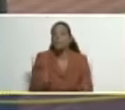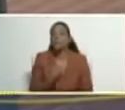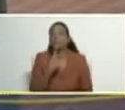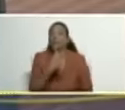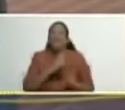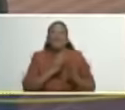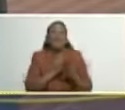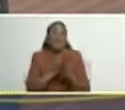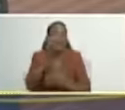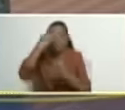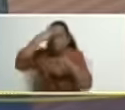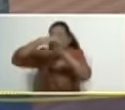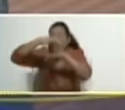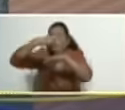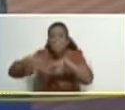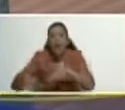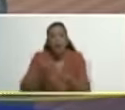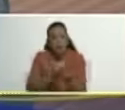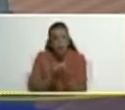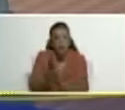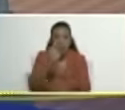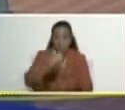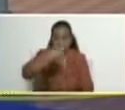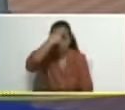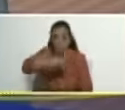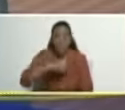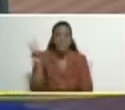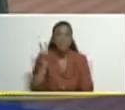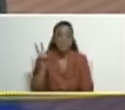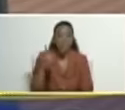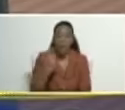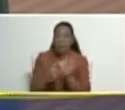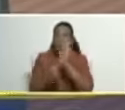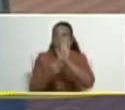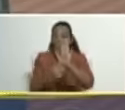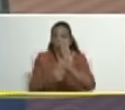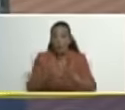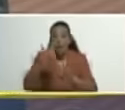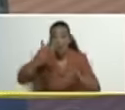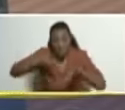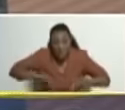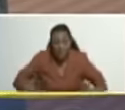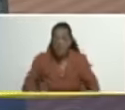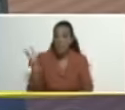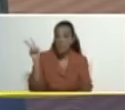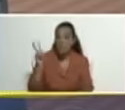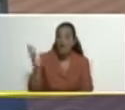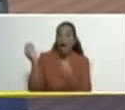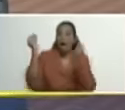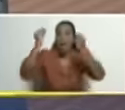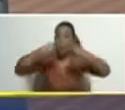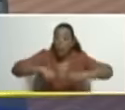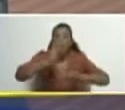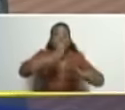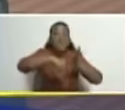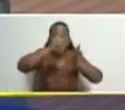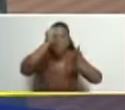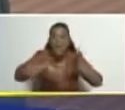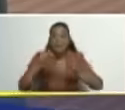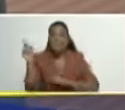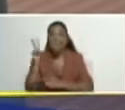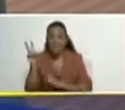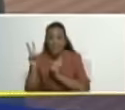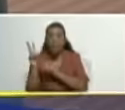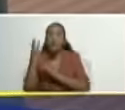fe, y que nosotros como venezolanos demostramos que a través de unos acuerdos firmados, Venezuela